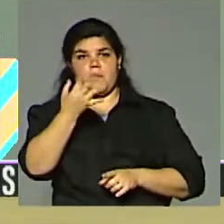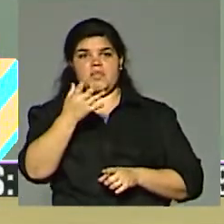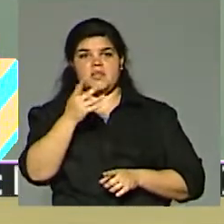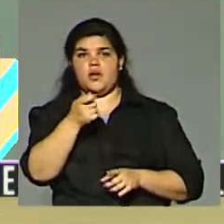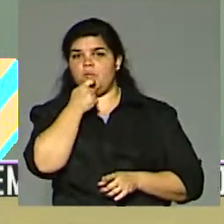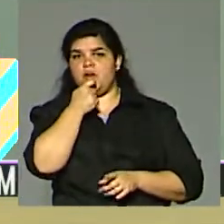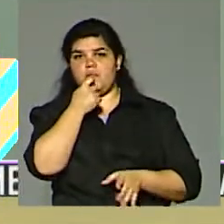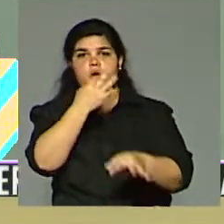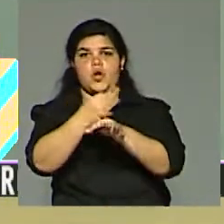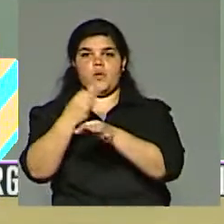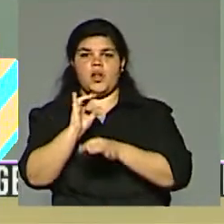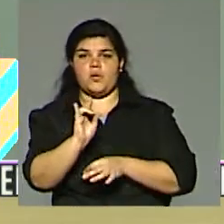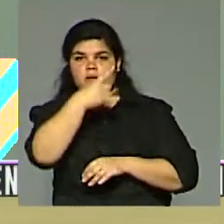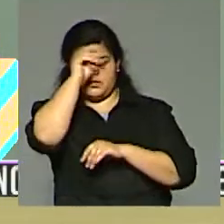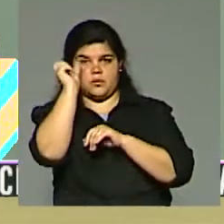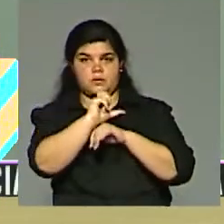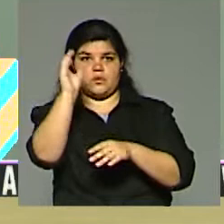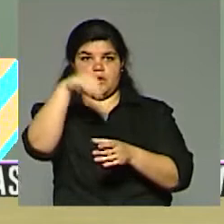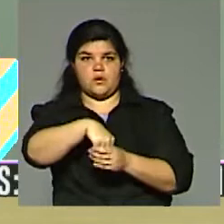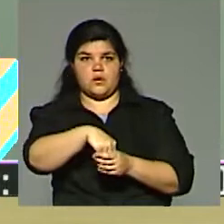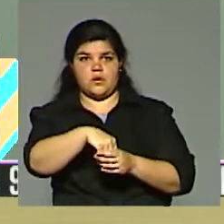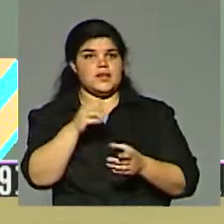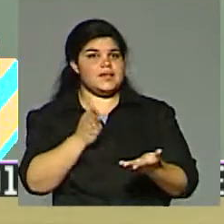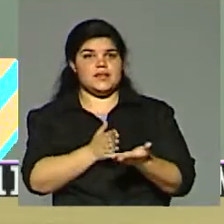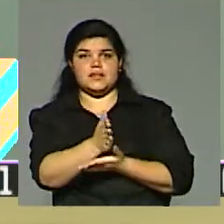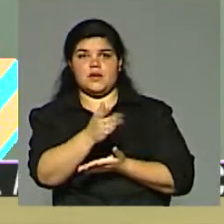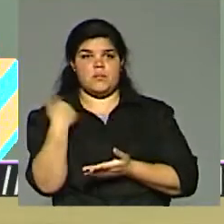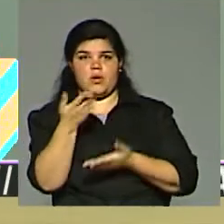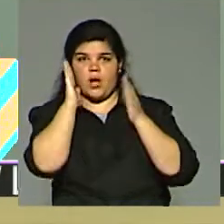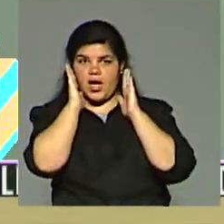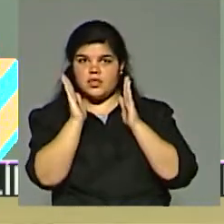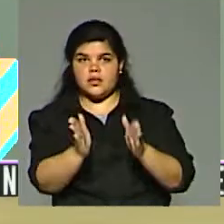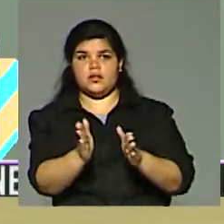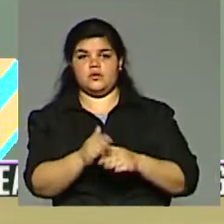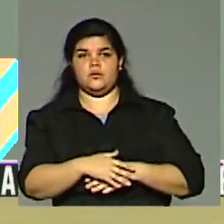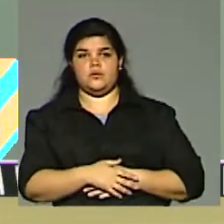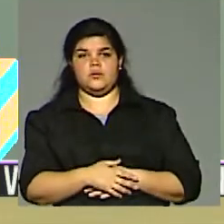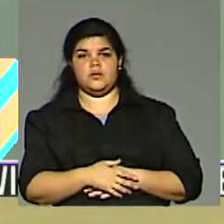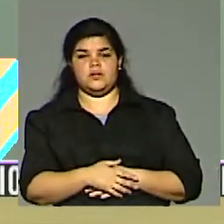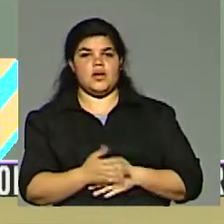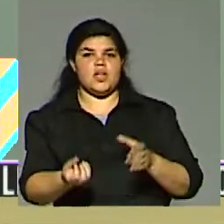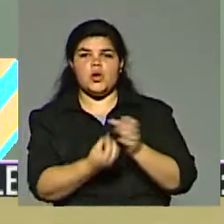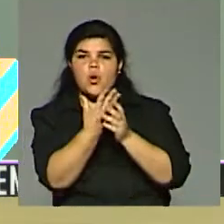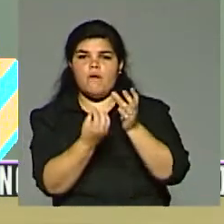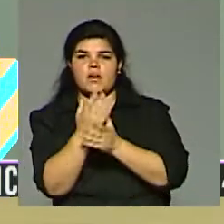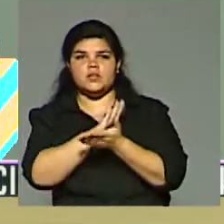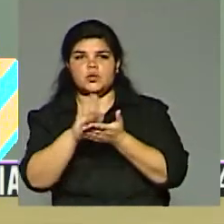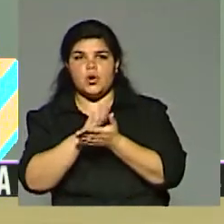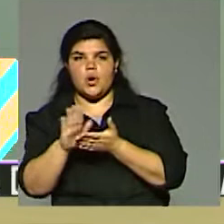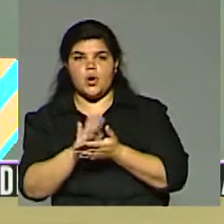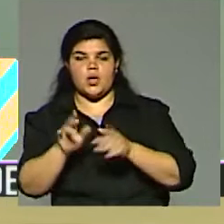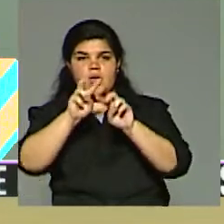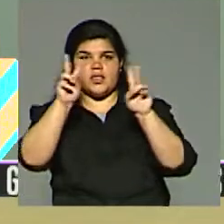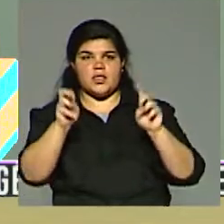nuestros colegios de la Universidad Nacional de Cuyo, que por supuesto siempre estamos atentos a todas las innovaciones, las transformaciones que se